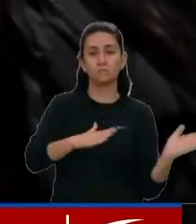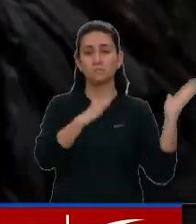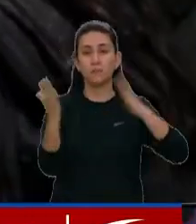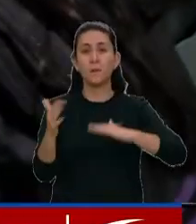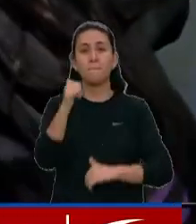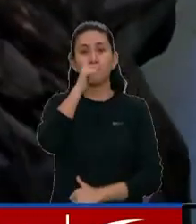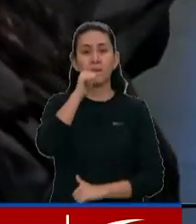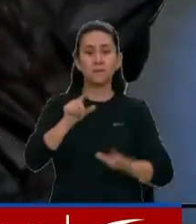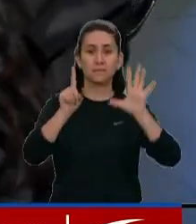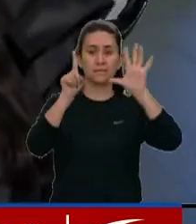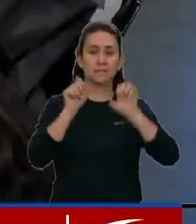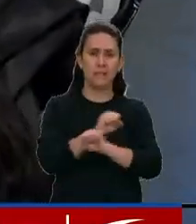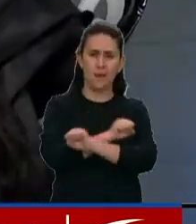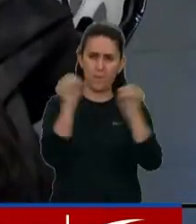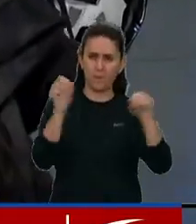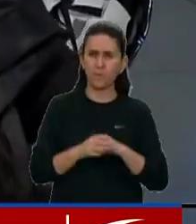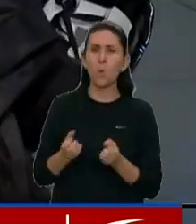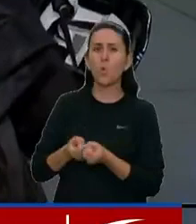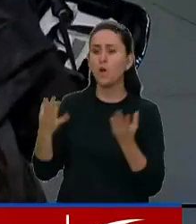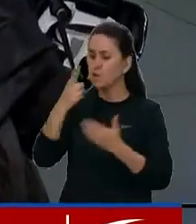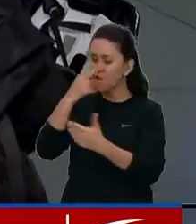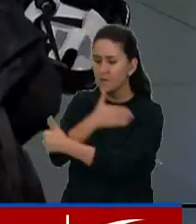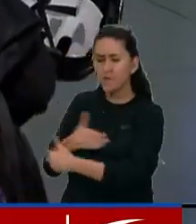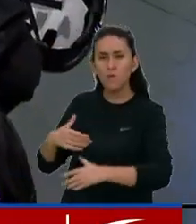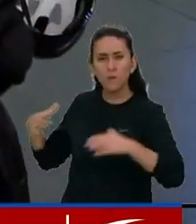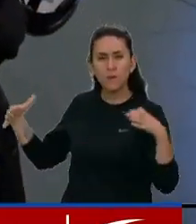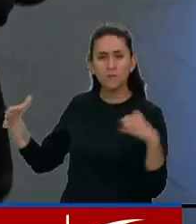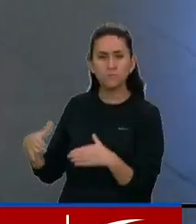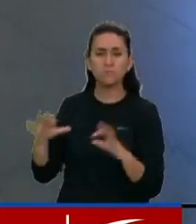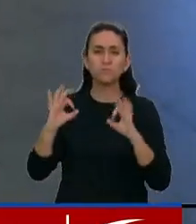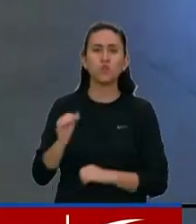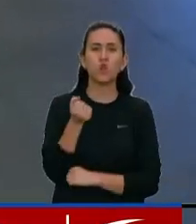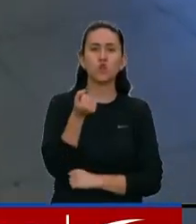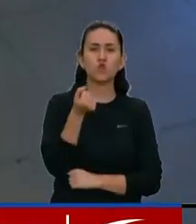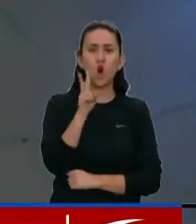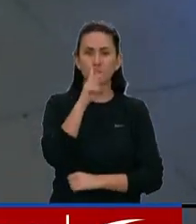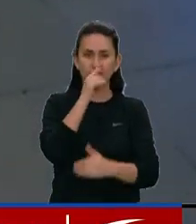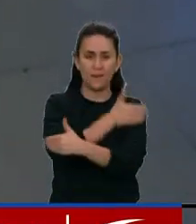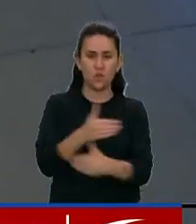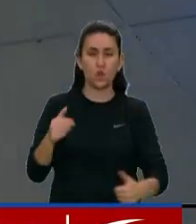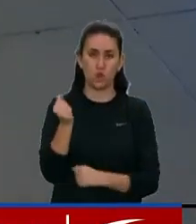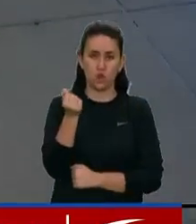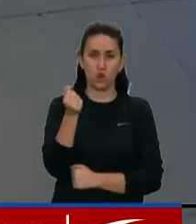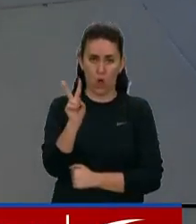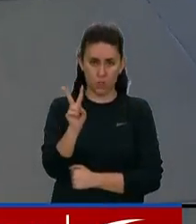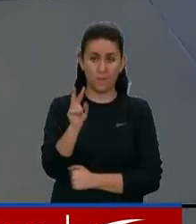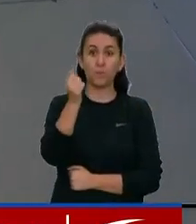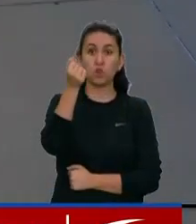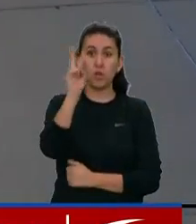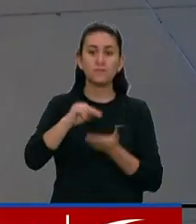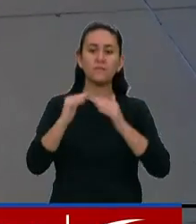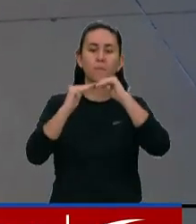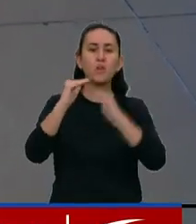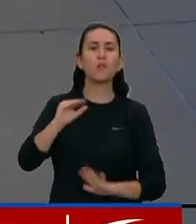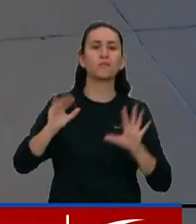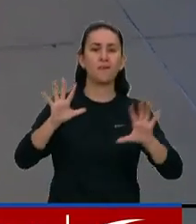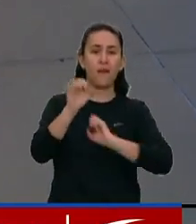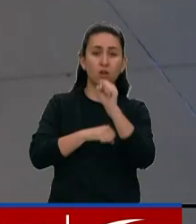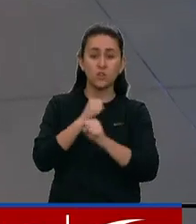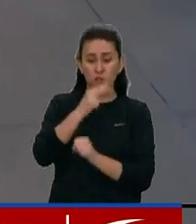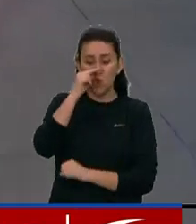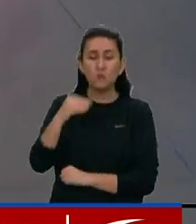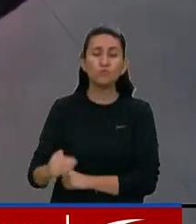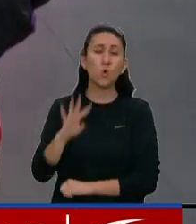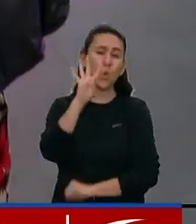la mañana. ¿Cuántos niños vienen en el equipo? Traemos 12 niños y algunos de ellos son menores de 10 años, hay uno de 4